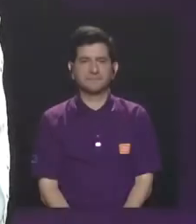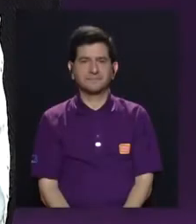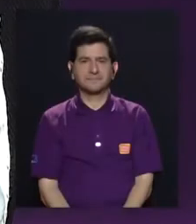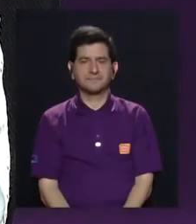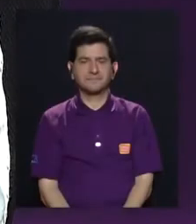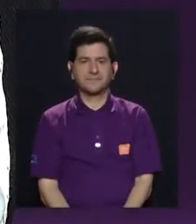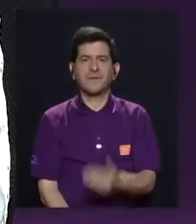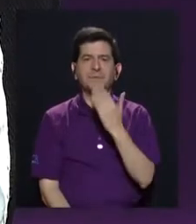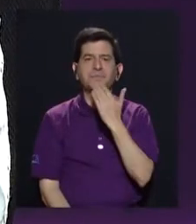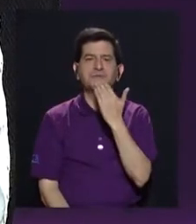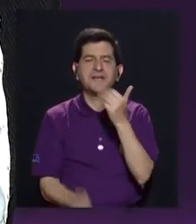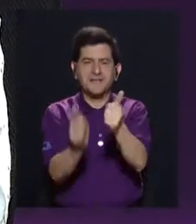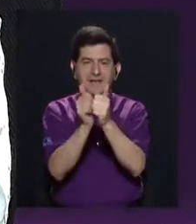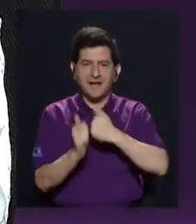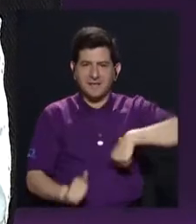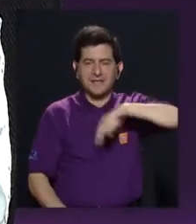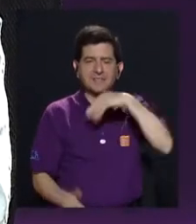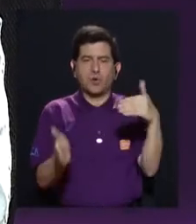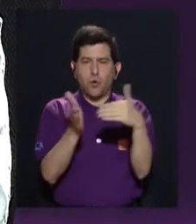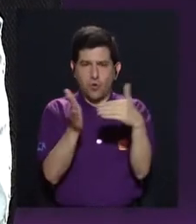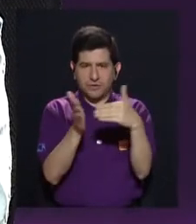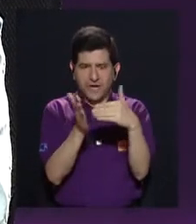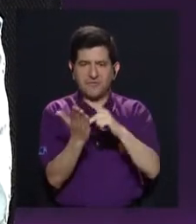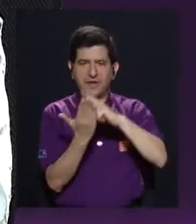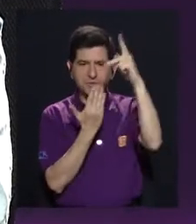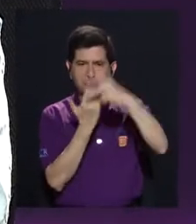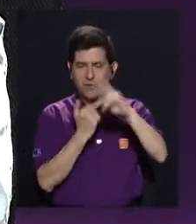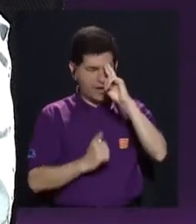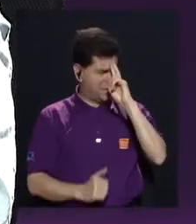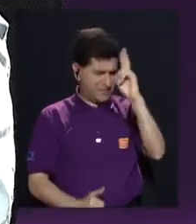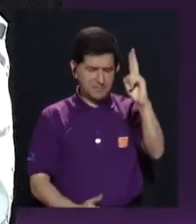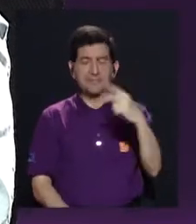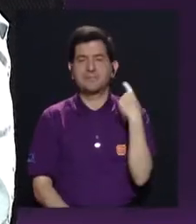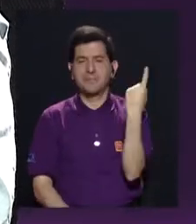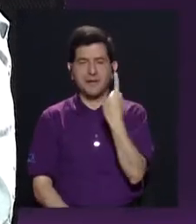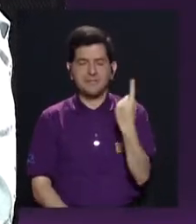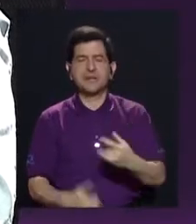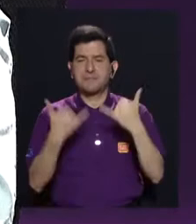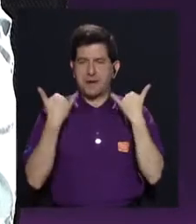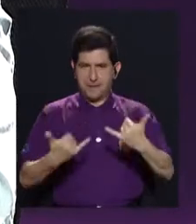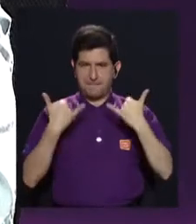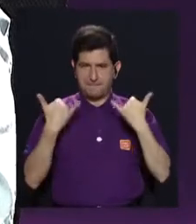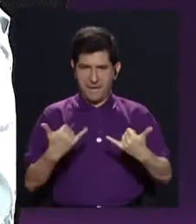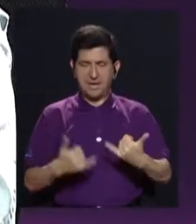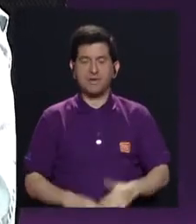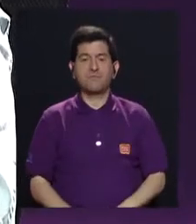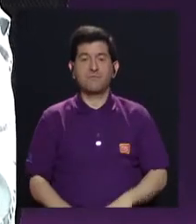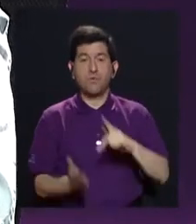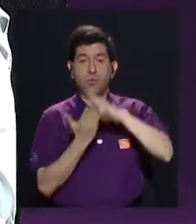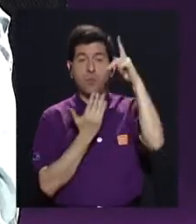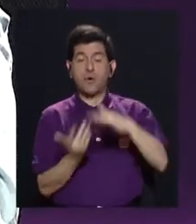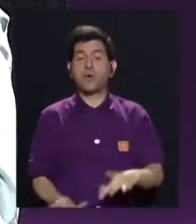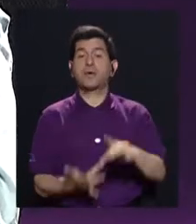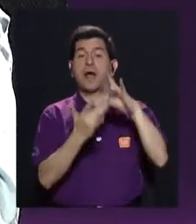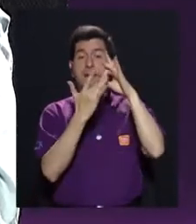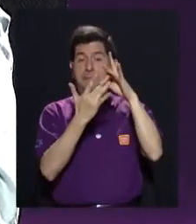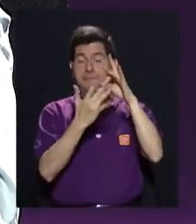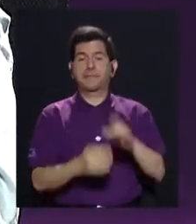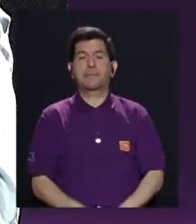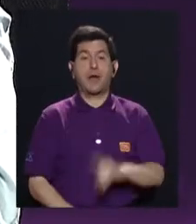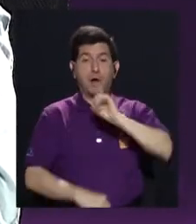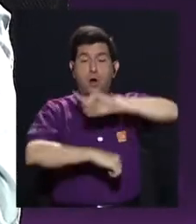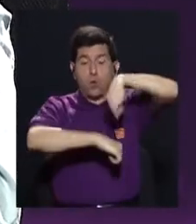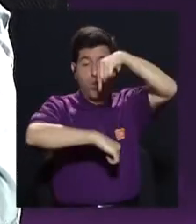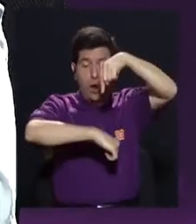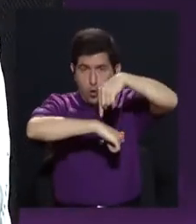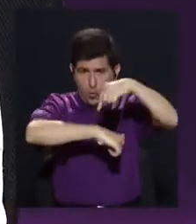gracias por acompañarnos una vez más en irreverencias como siempre estamos en vivo todo es un programa especial vamos a estar una hora